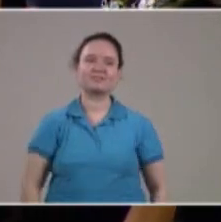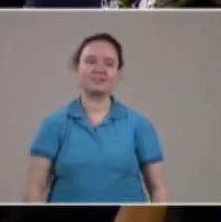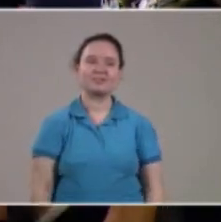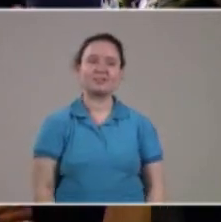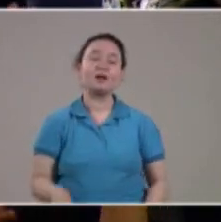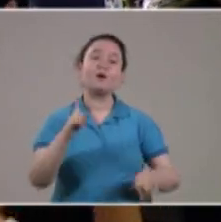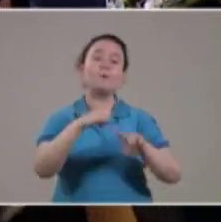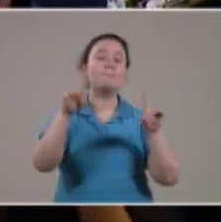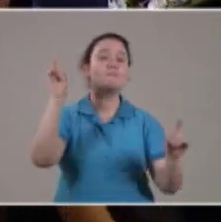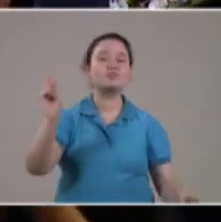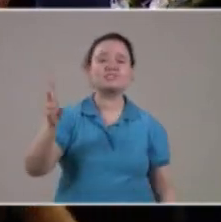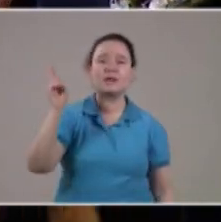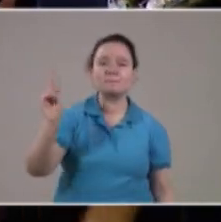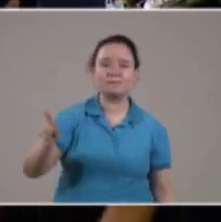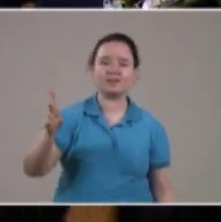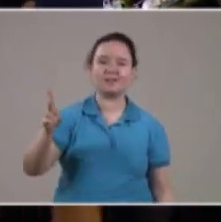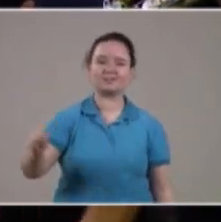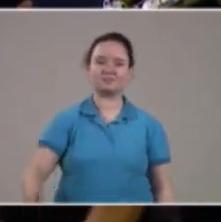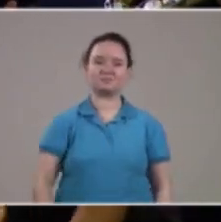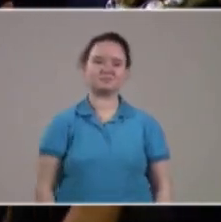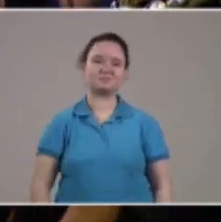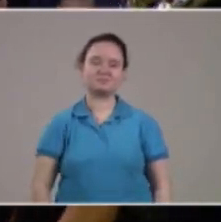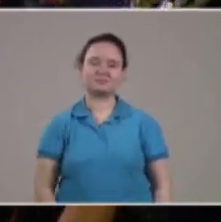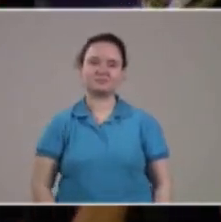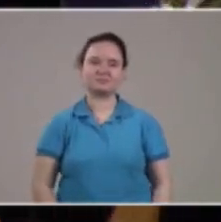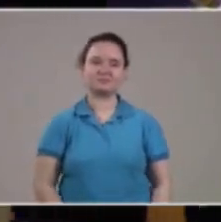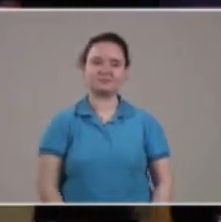serviremos por siempre.